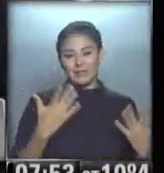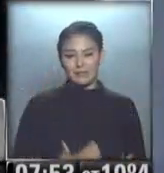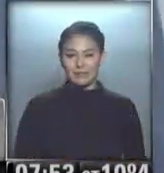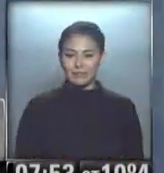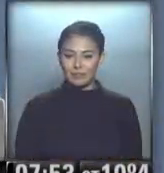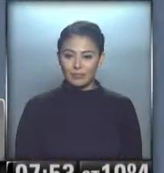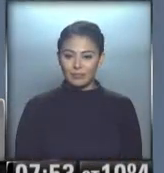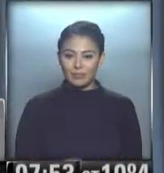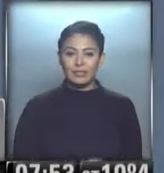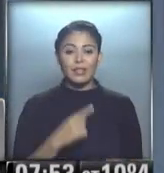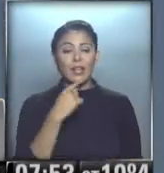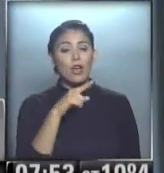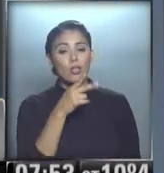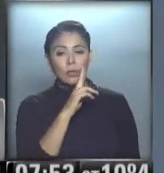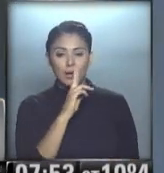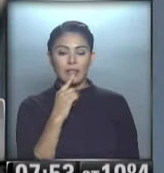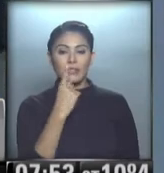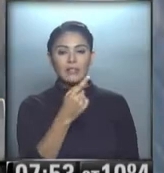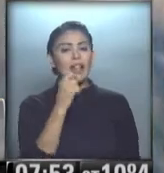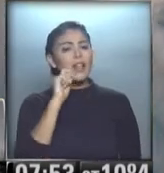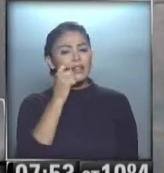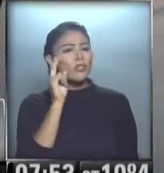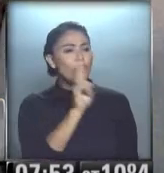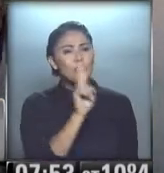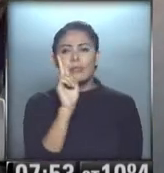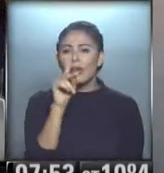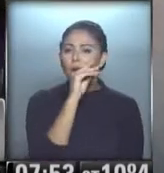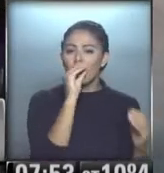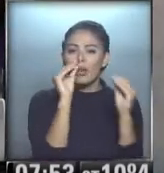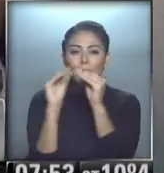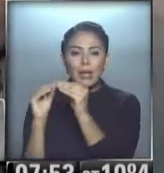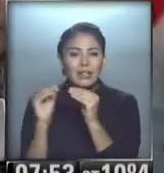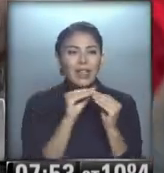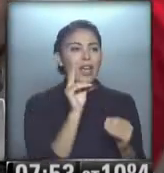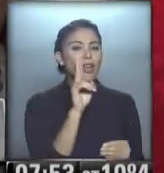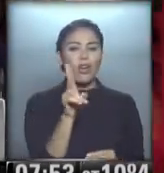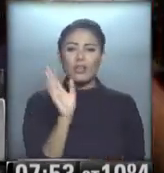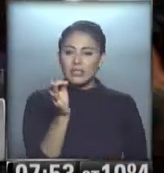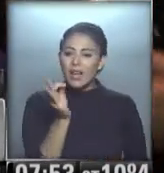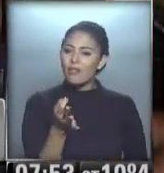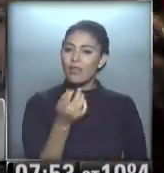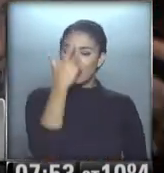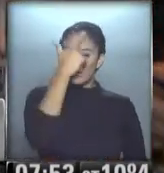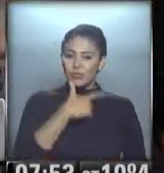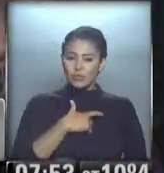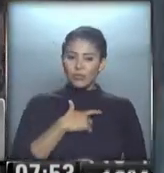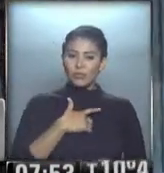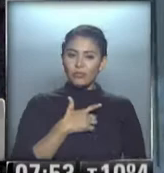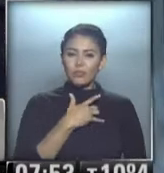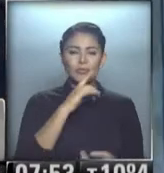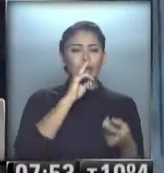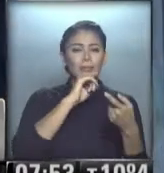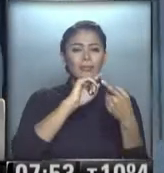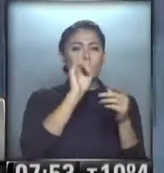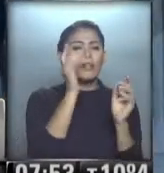Es bueno encontrarse en la cara de los compañeros y saber que uno tiene tanto que ver con tanta gente